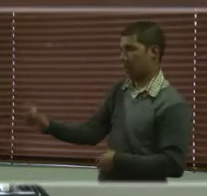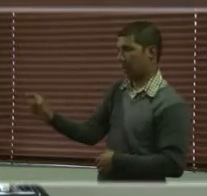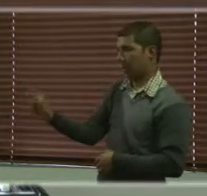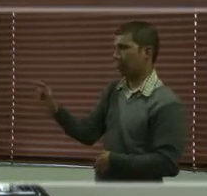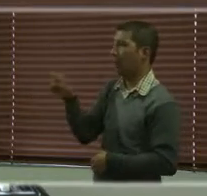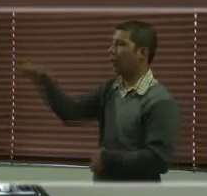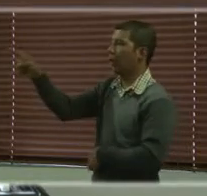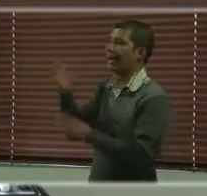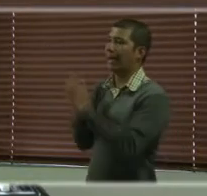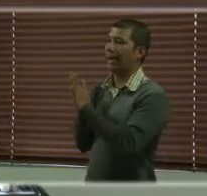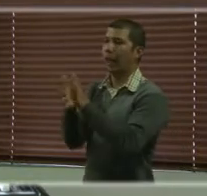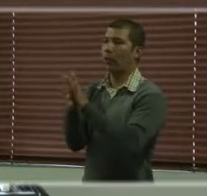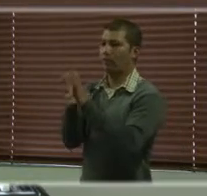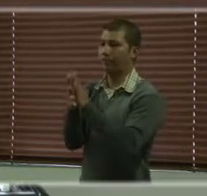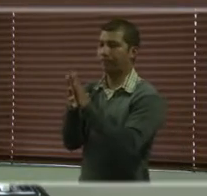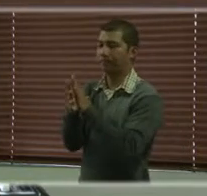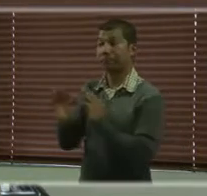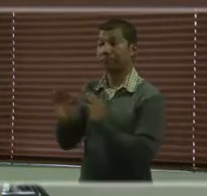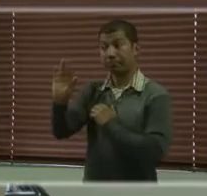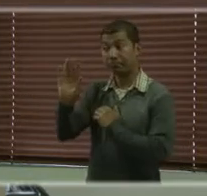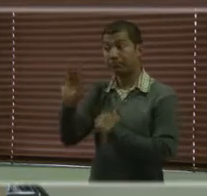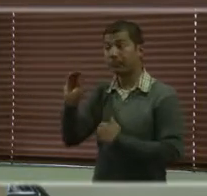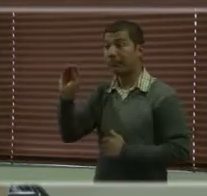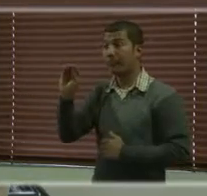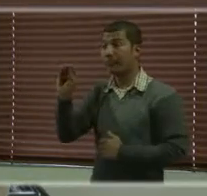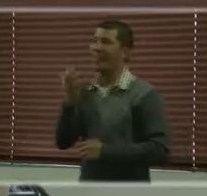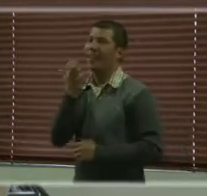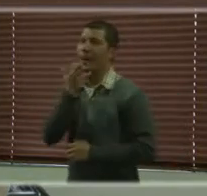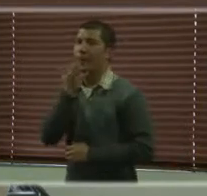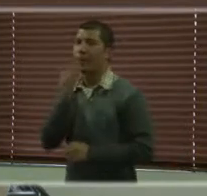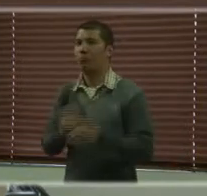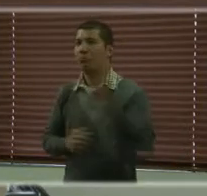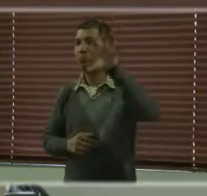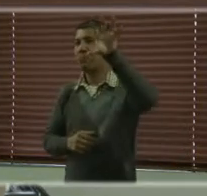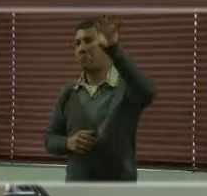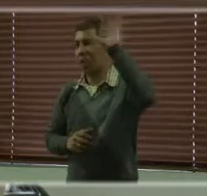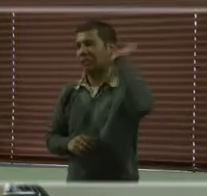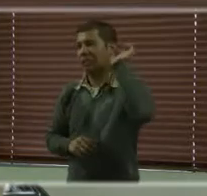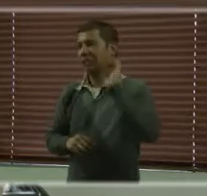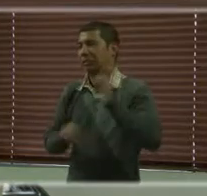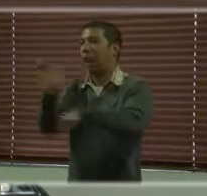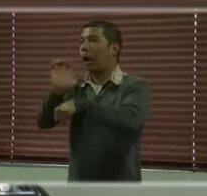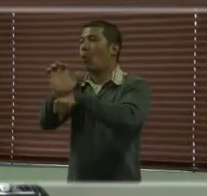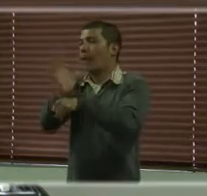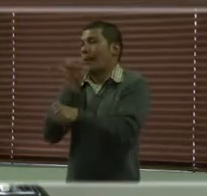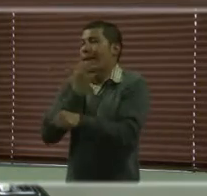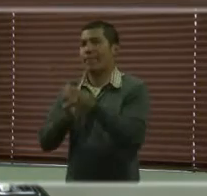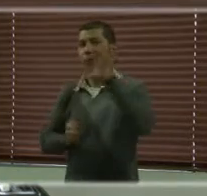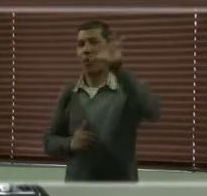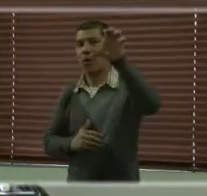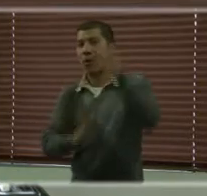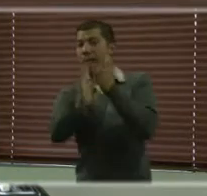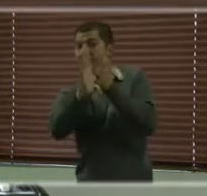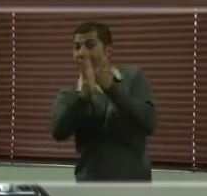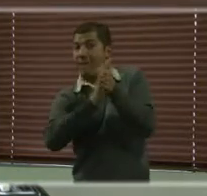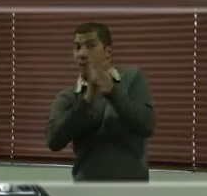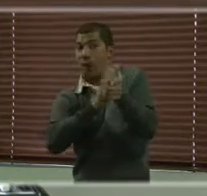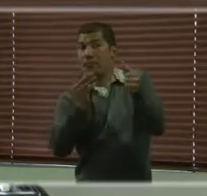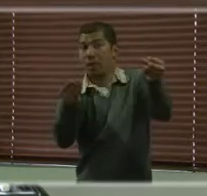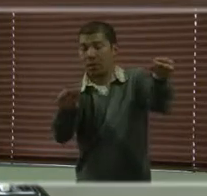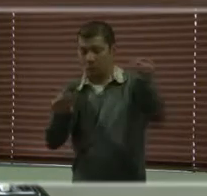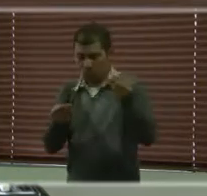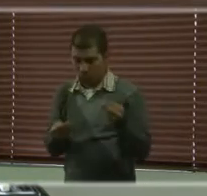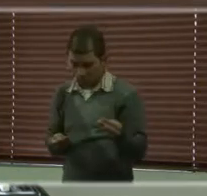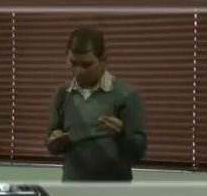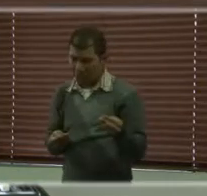explícita cualquiera de los 18 que no sea Nacional de de del país que se va a examinar y el procedimiento entonces consiste